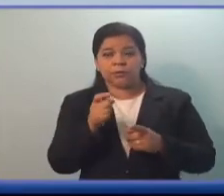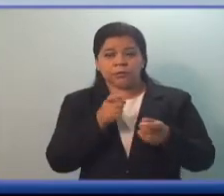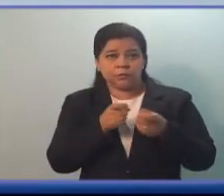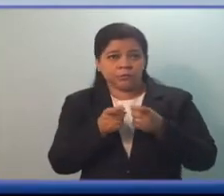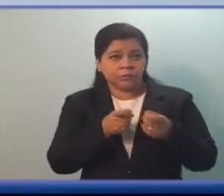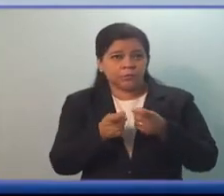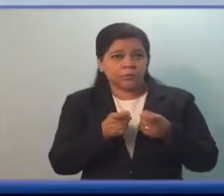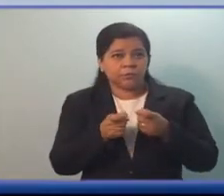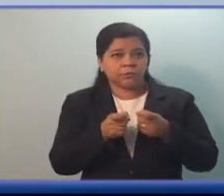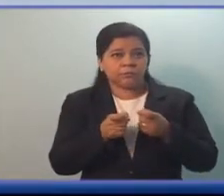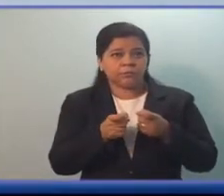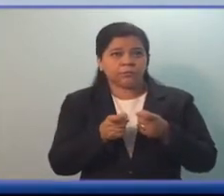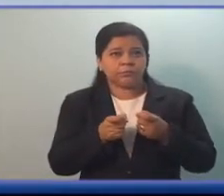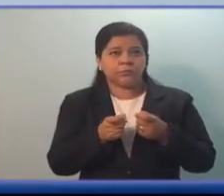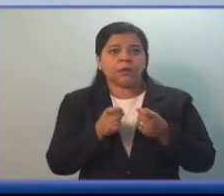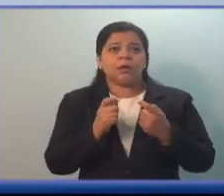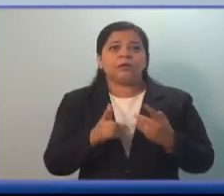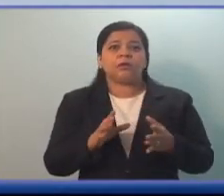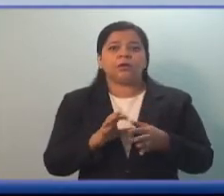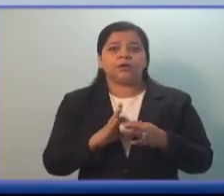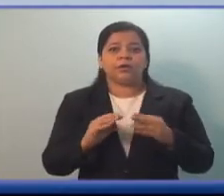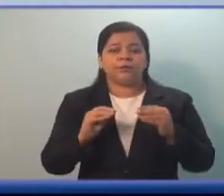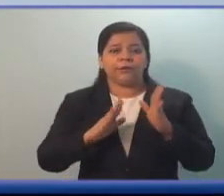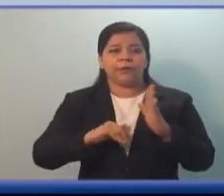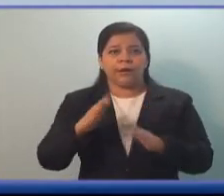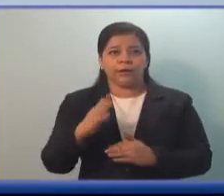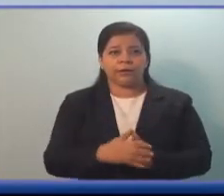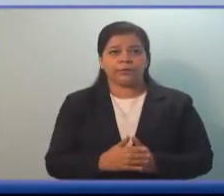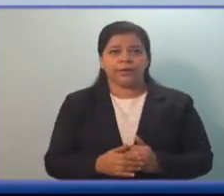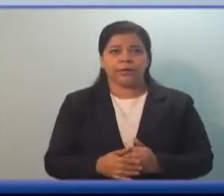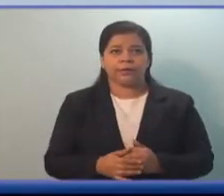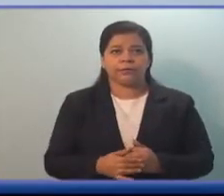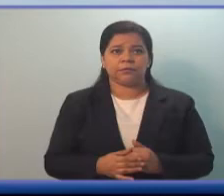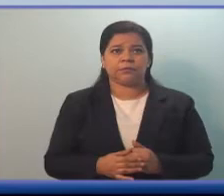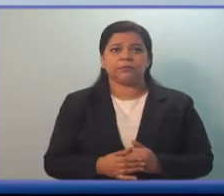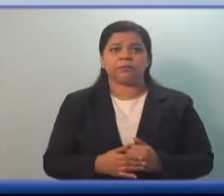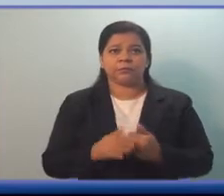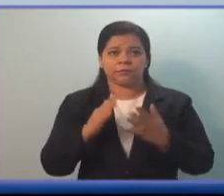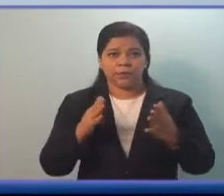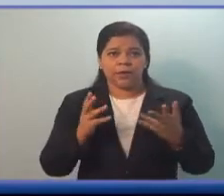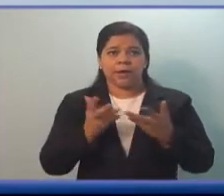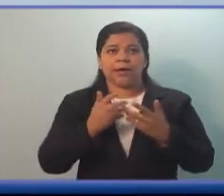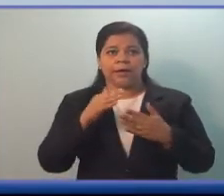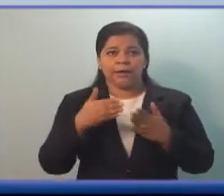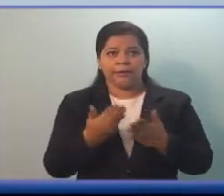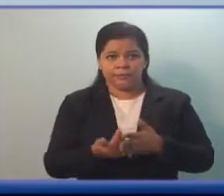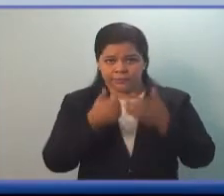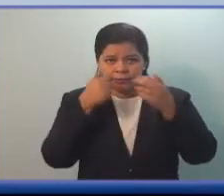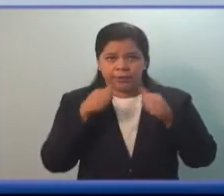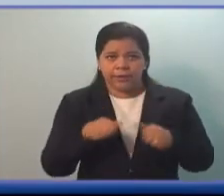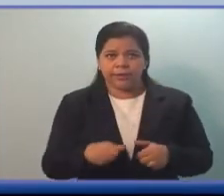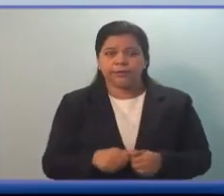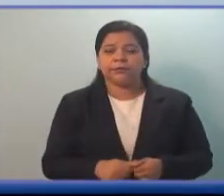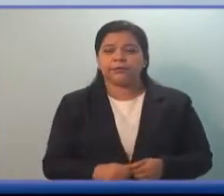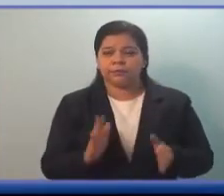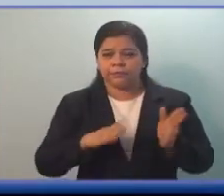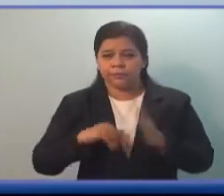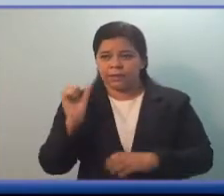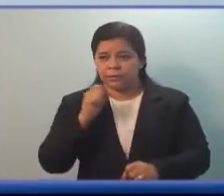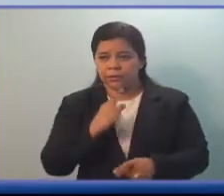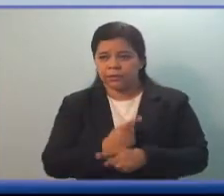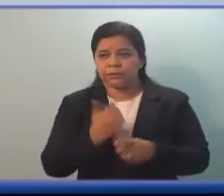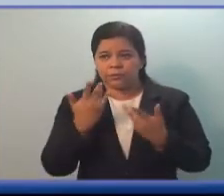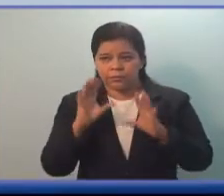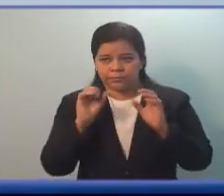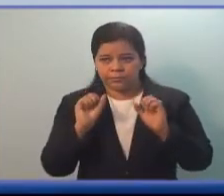control también para que la infraestructura, por ejemplo, de los tribunales sea la más adecuada, que se cuente con